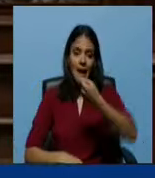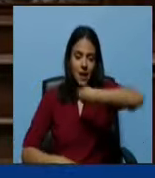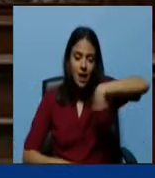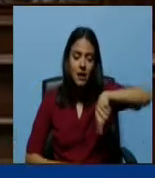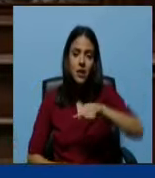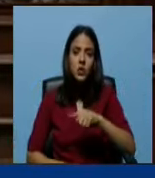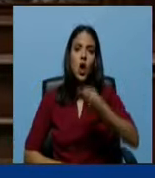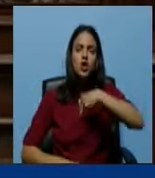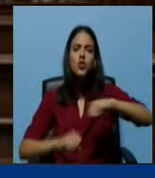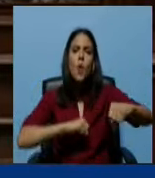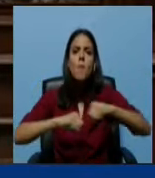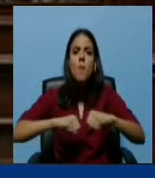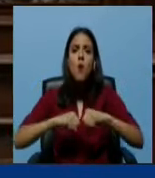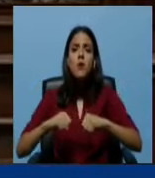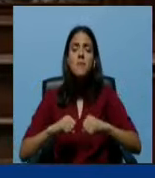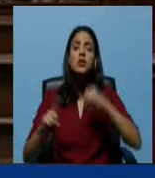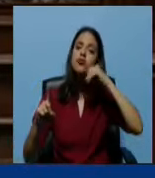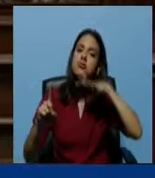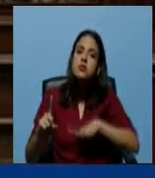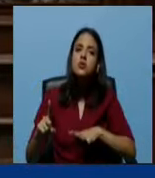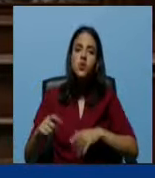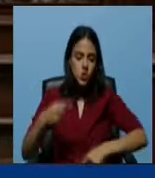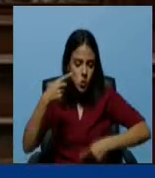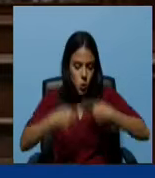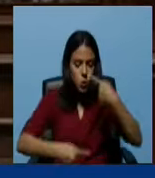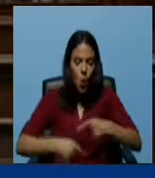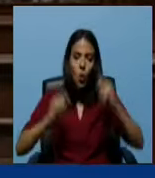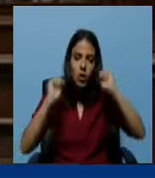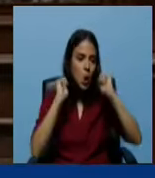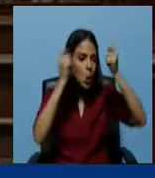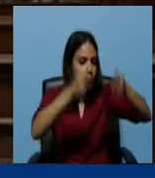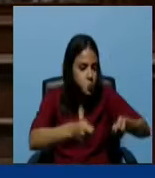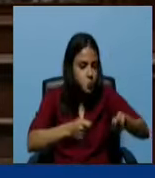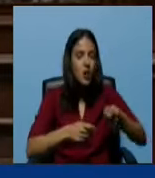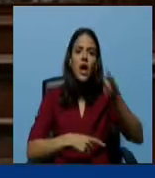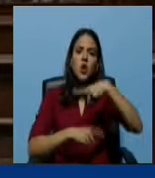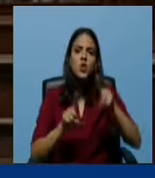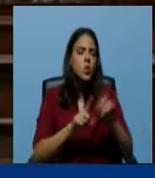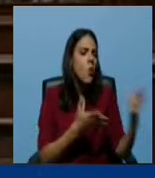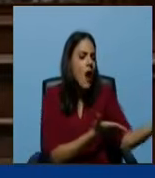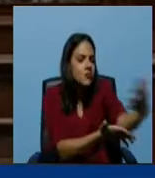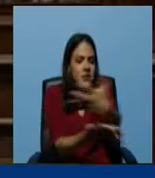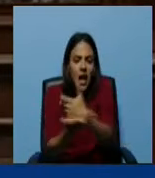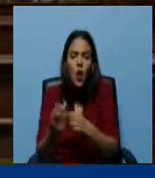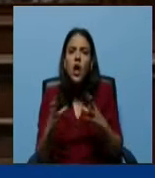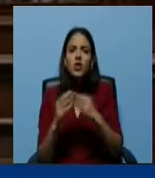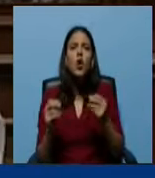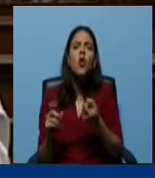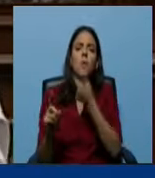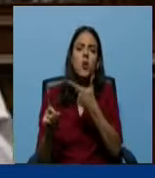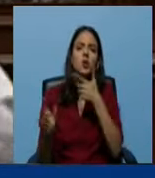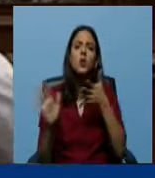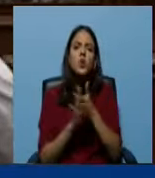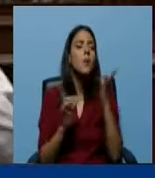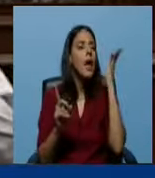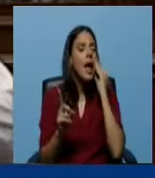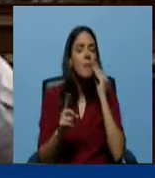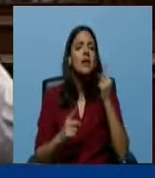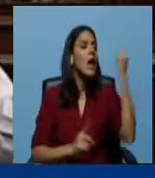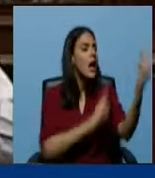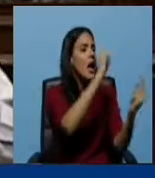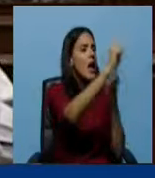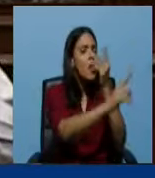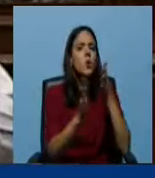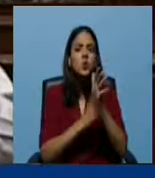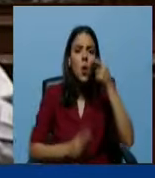Es un movimiento histórico que recoge lo más hermoso de la experiencia de las generaciones de los